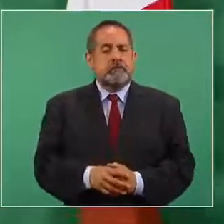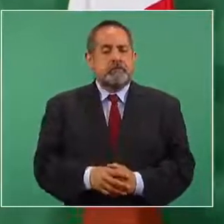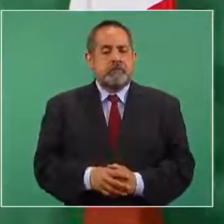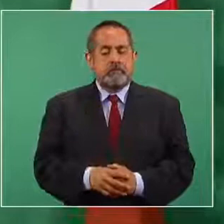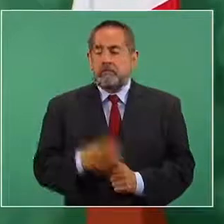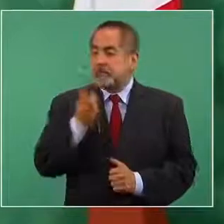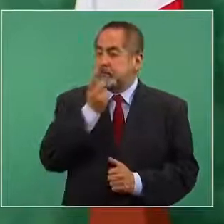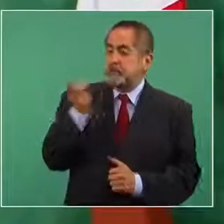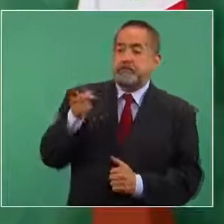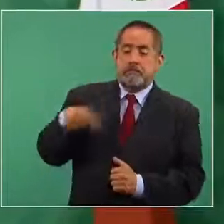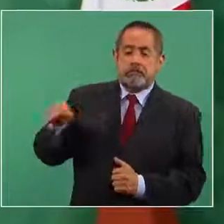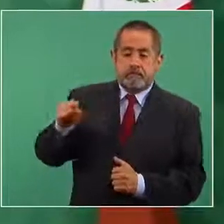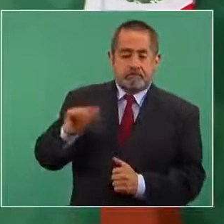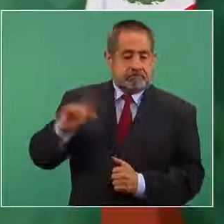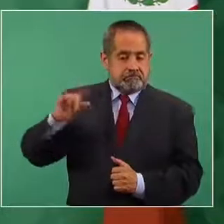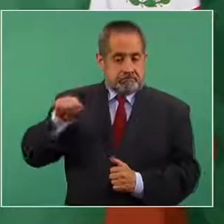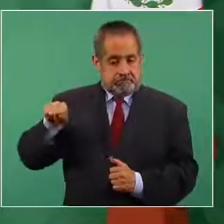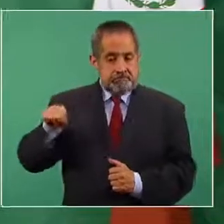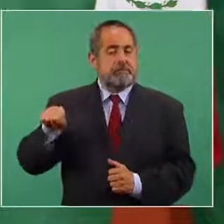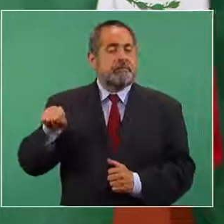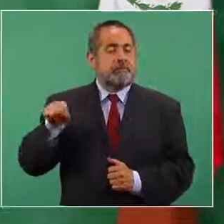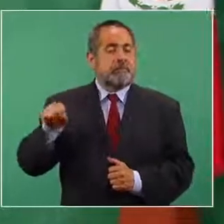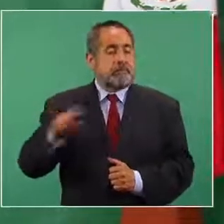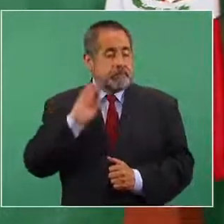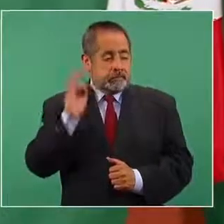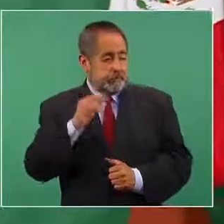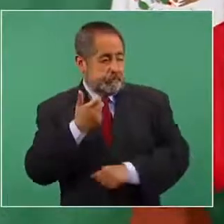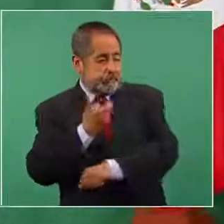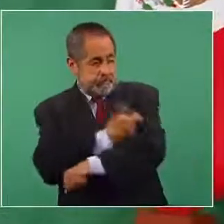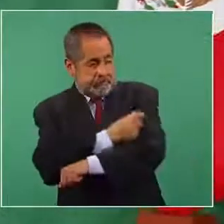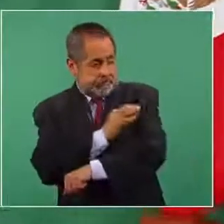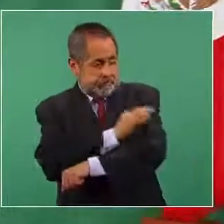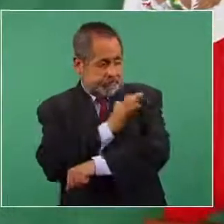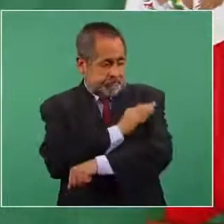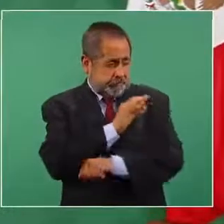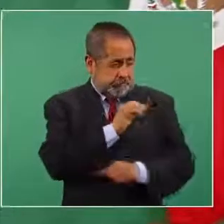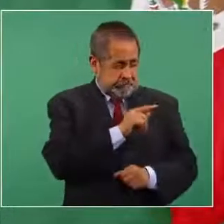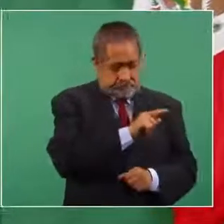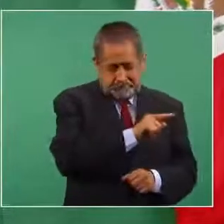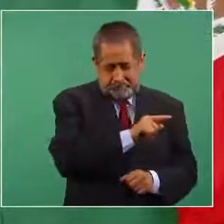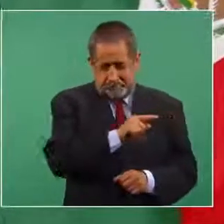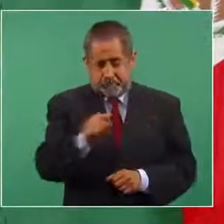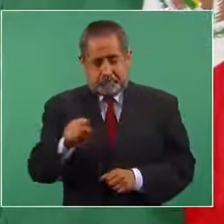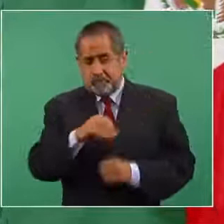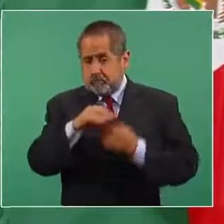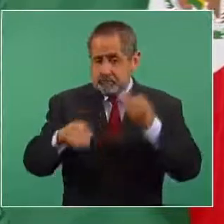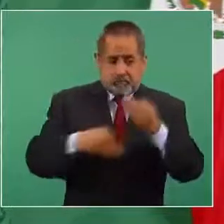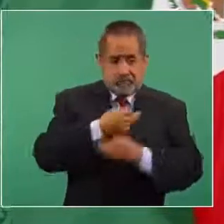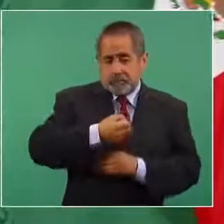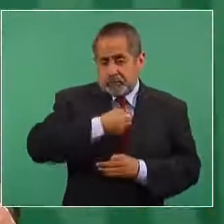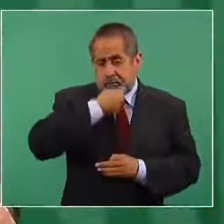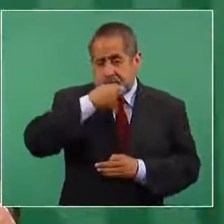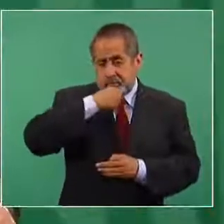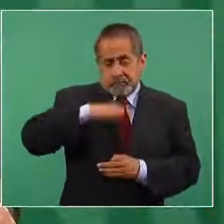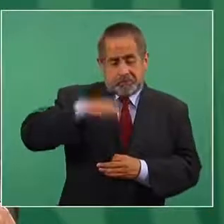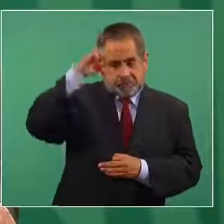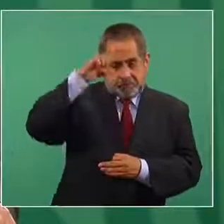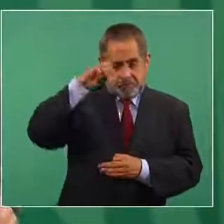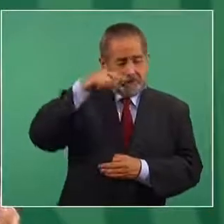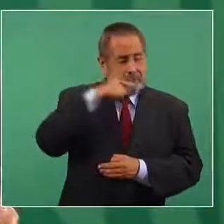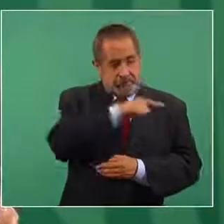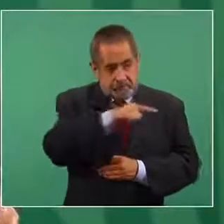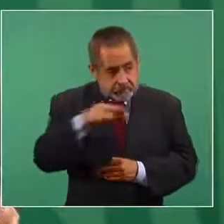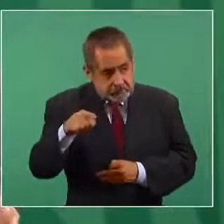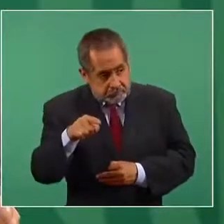dicen los especialistas que si logramos vacunar a todos los adultos mayores, podemos